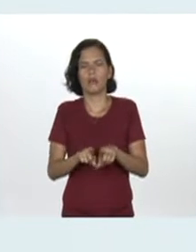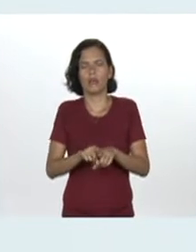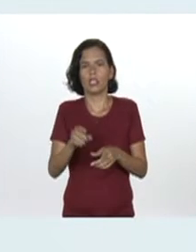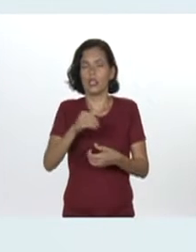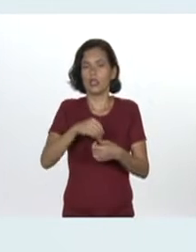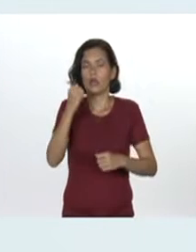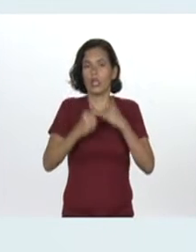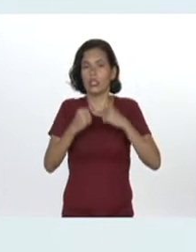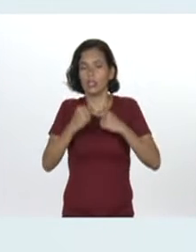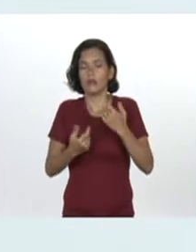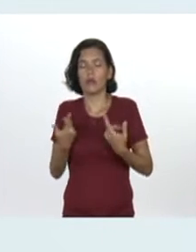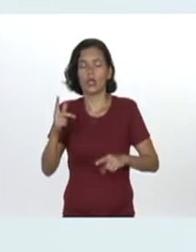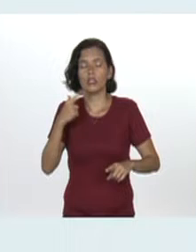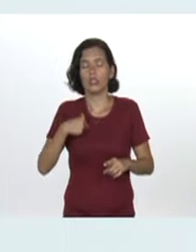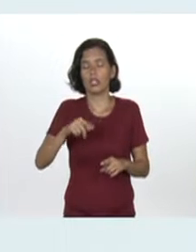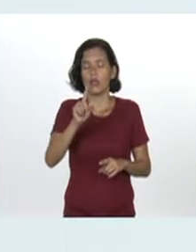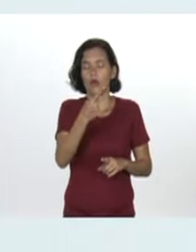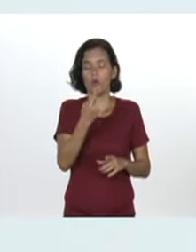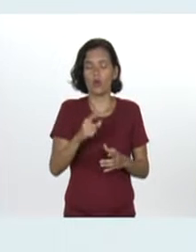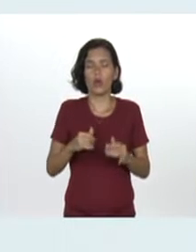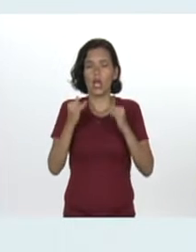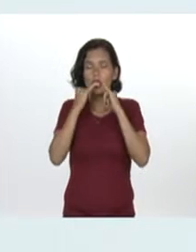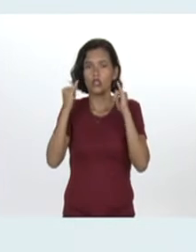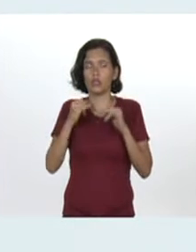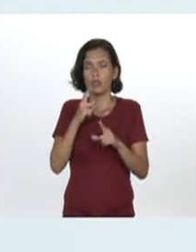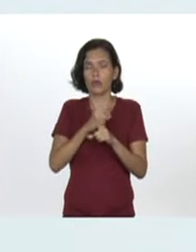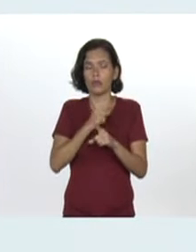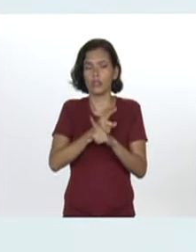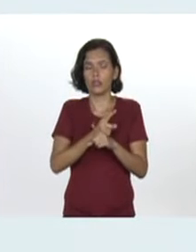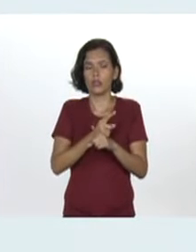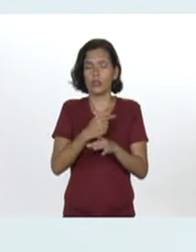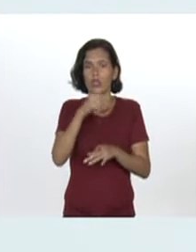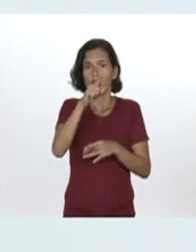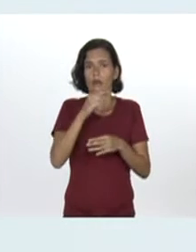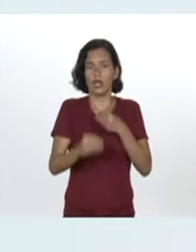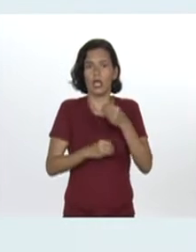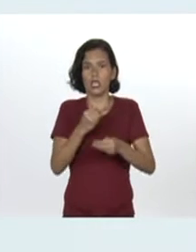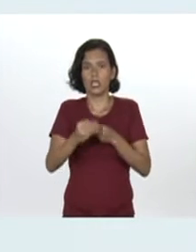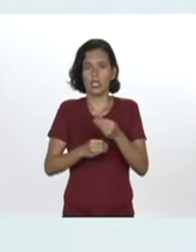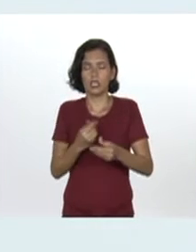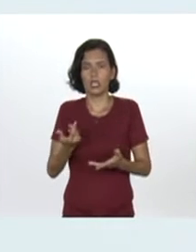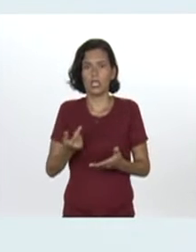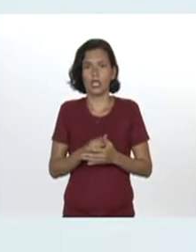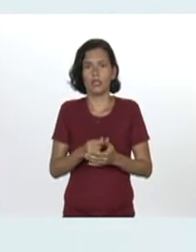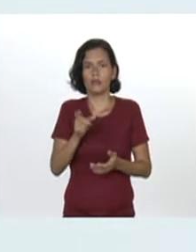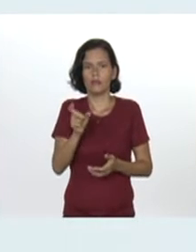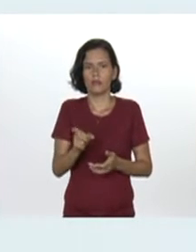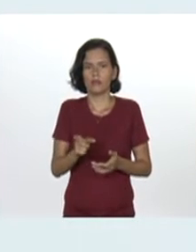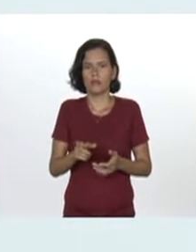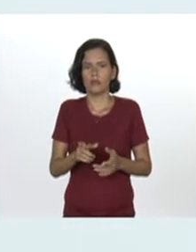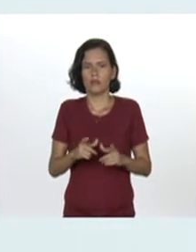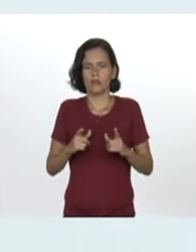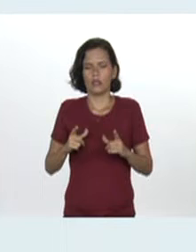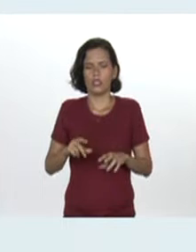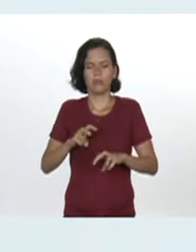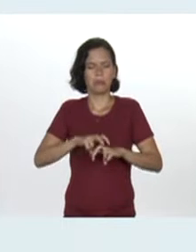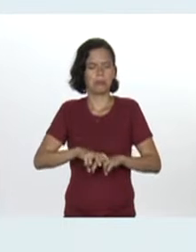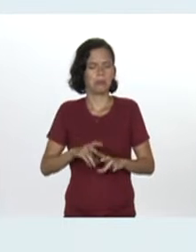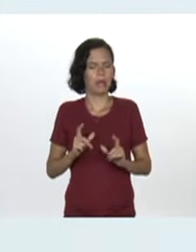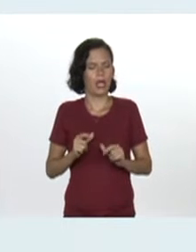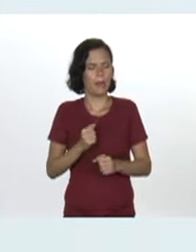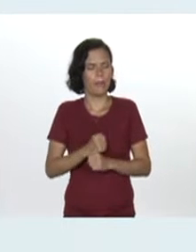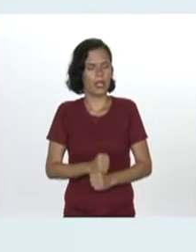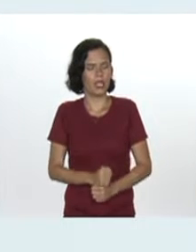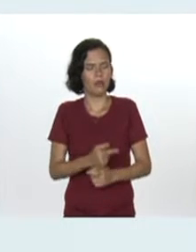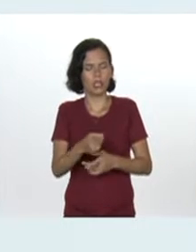atletismo, tiene una zona de competición, una zona que va a permitir que el atleta pernote allí mientras se ejecuta la prueba